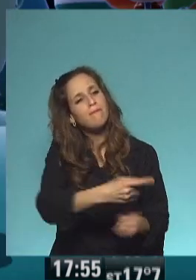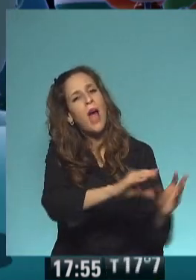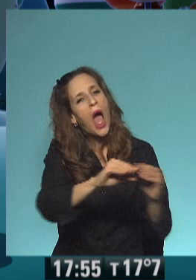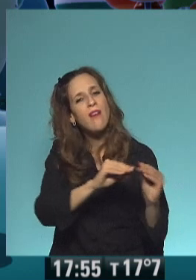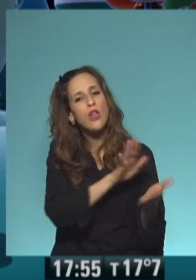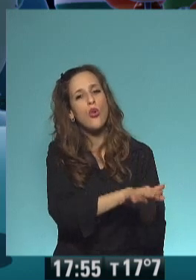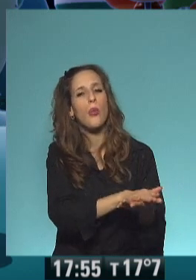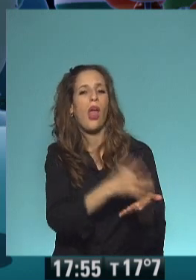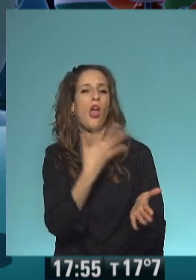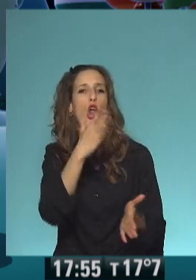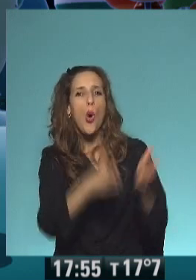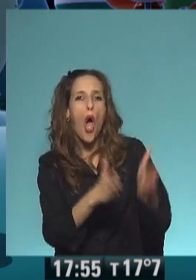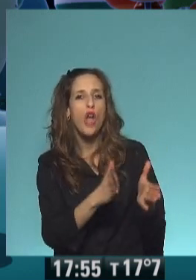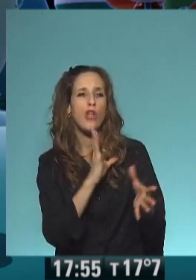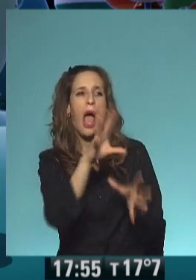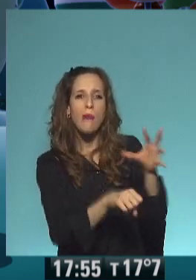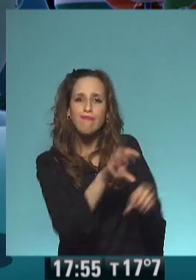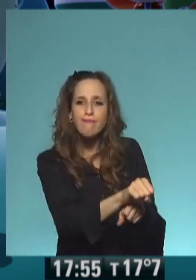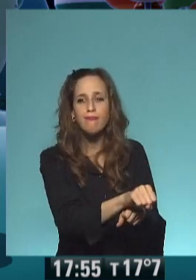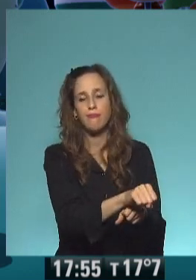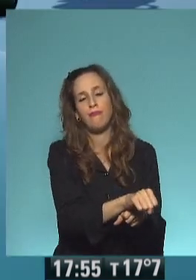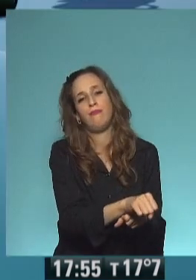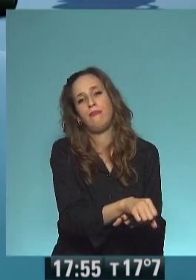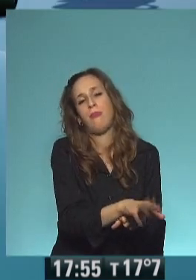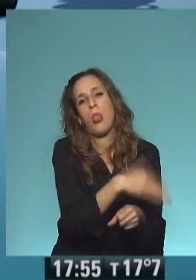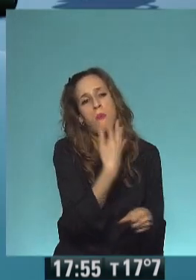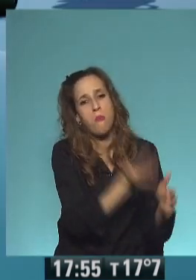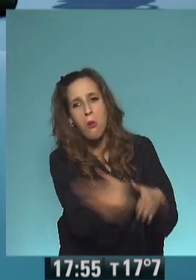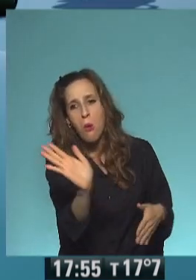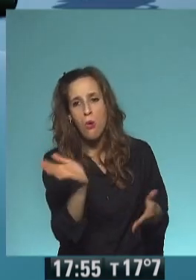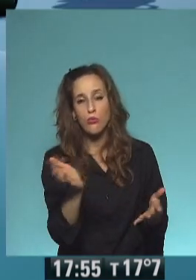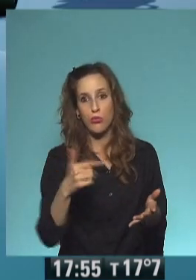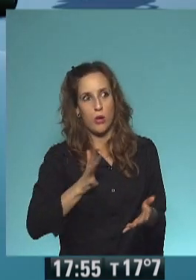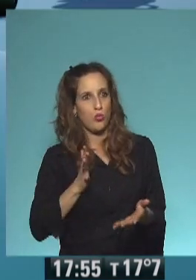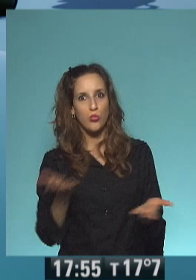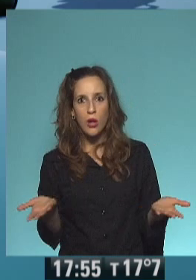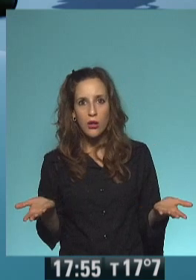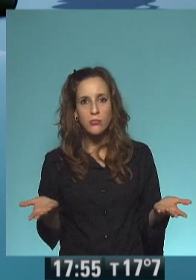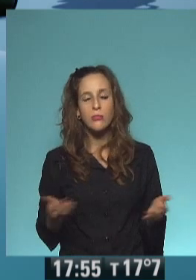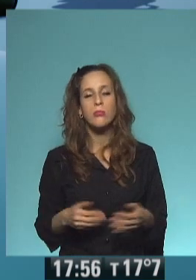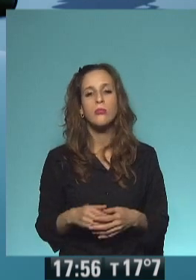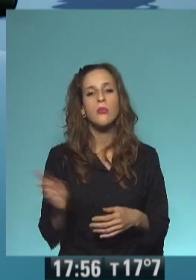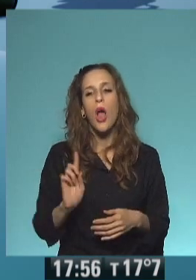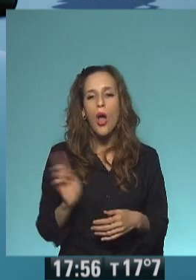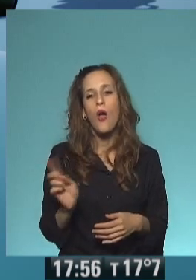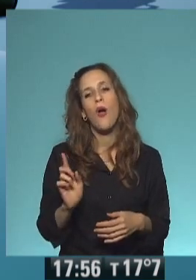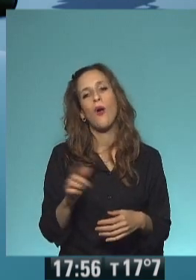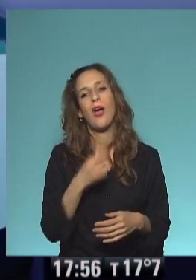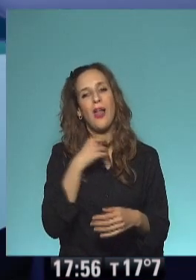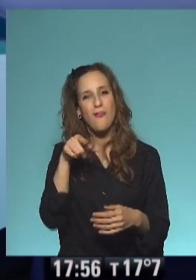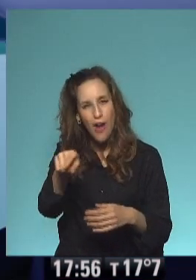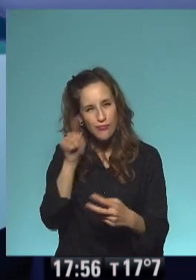que se come las tuercas y después salieron corriendo. Y un poco me asusté. No, no. A vos te queríamos